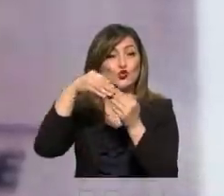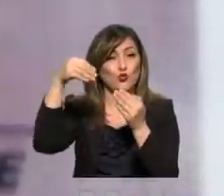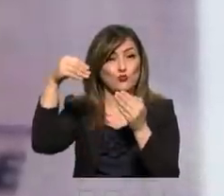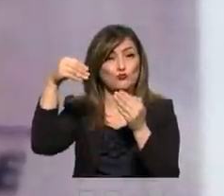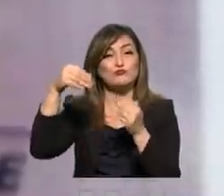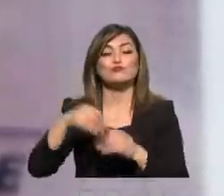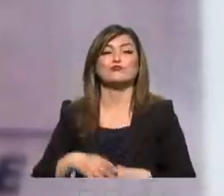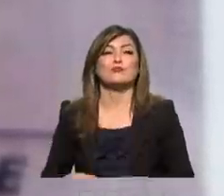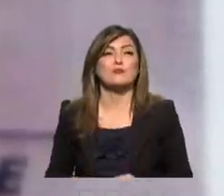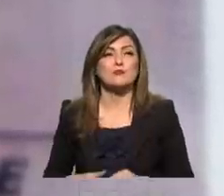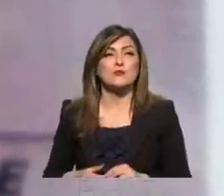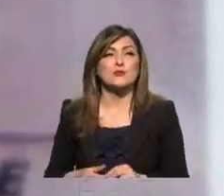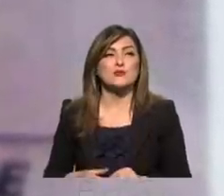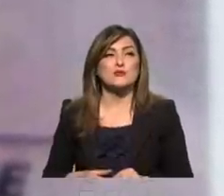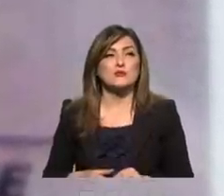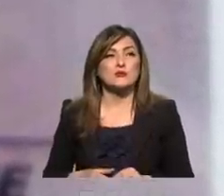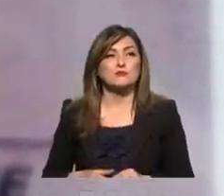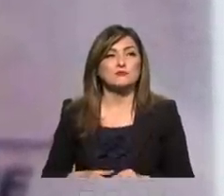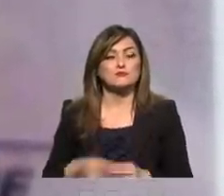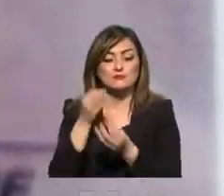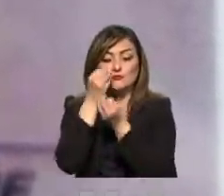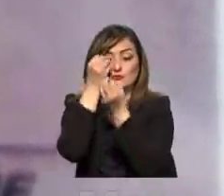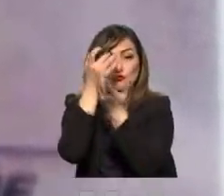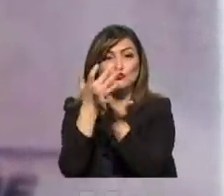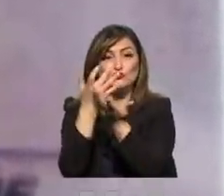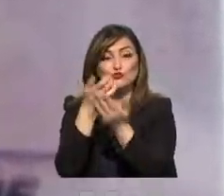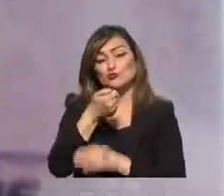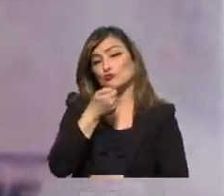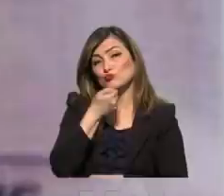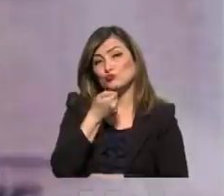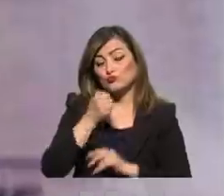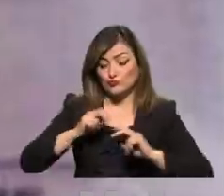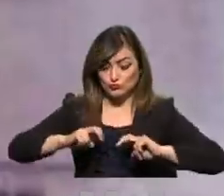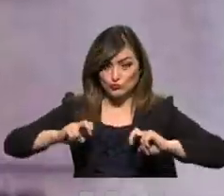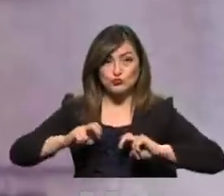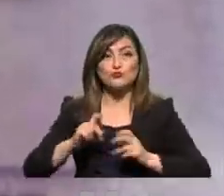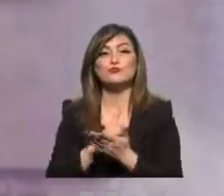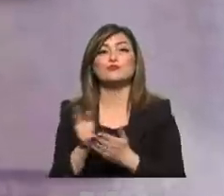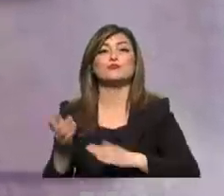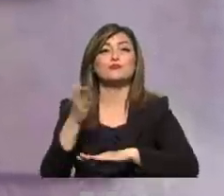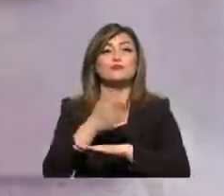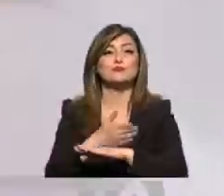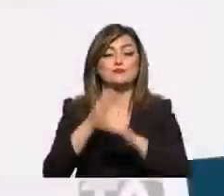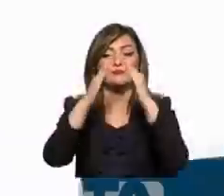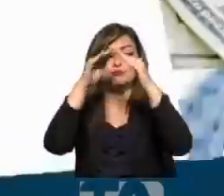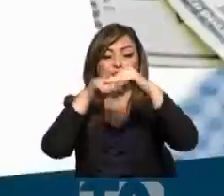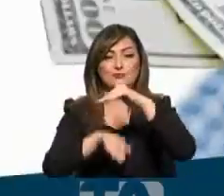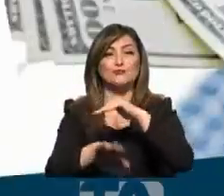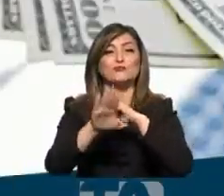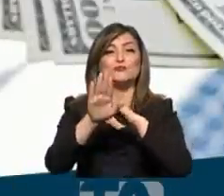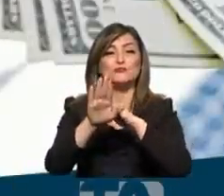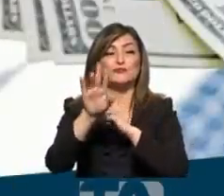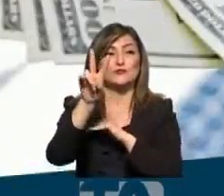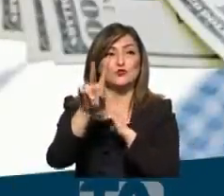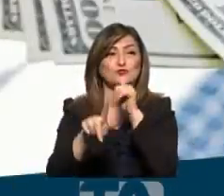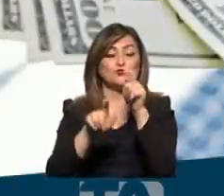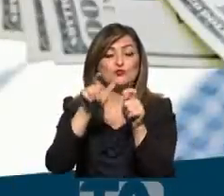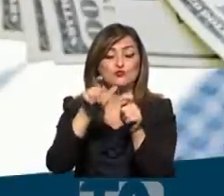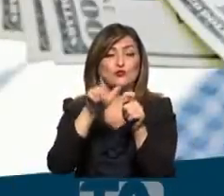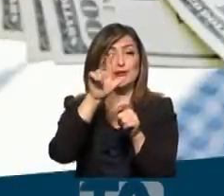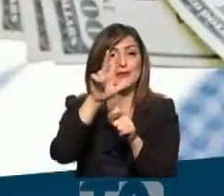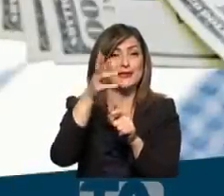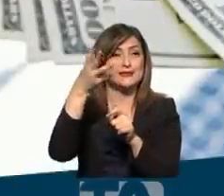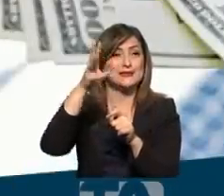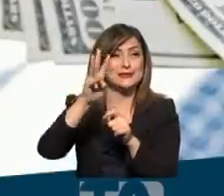$601,720, por ejemplo. Según información recabada por la prensa local, una semana antes de los allanamientos, 2 personas entregaron